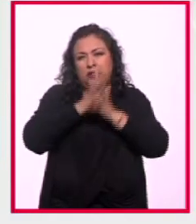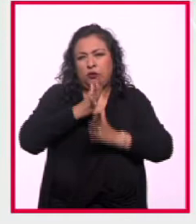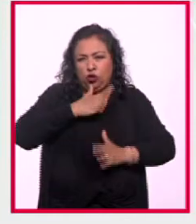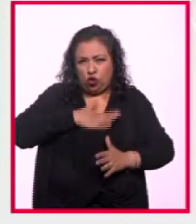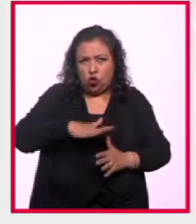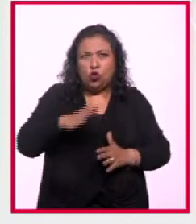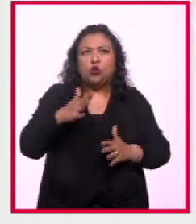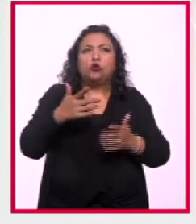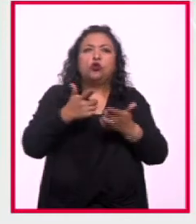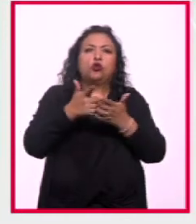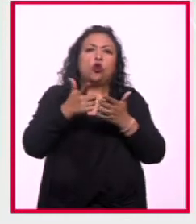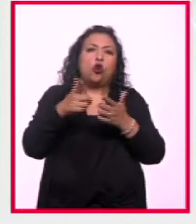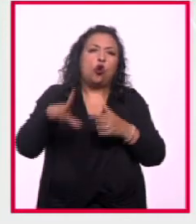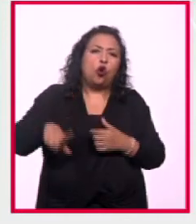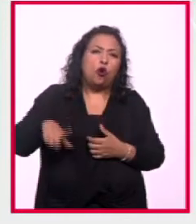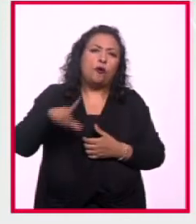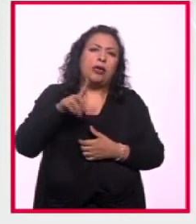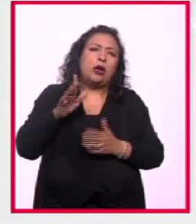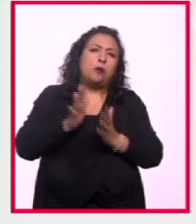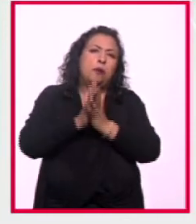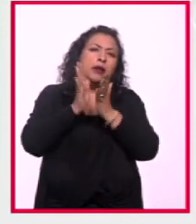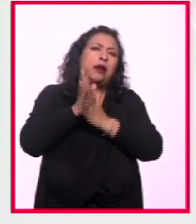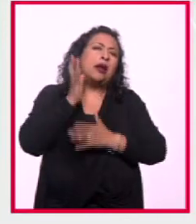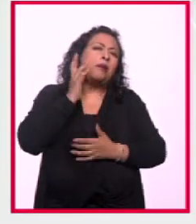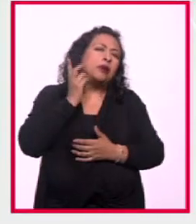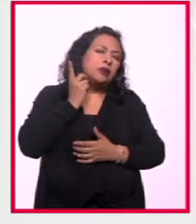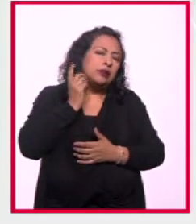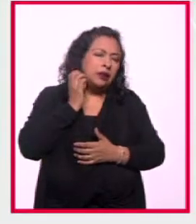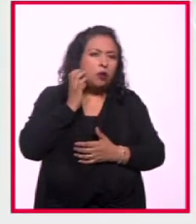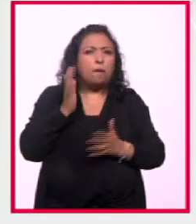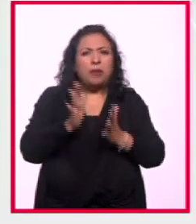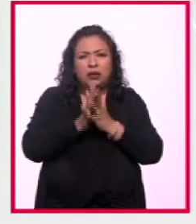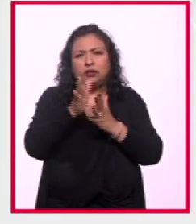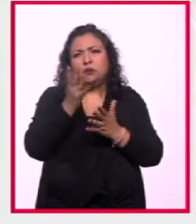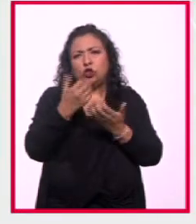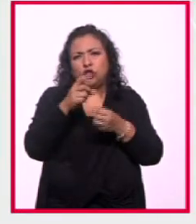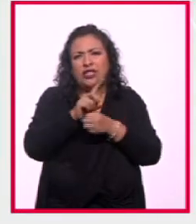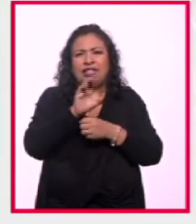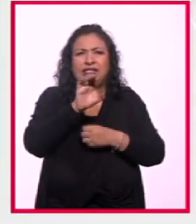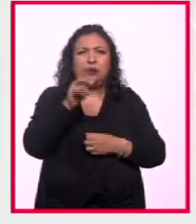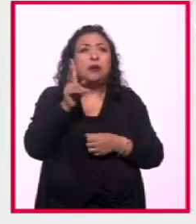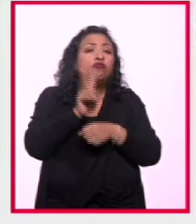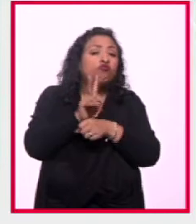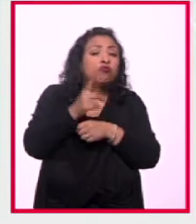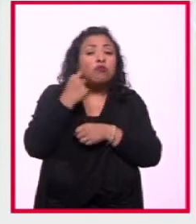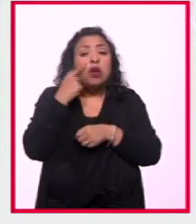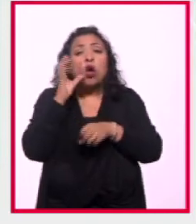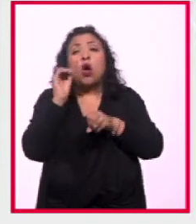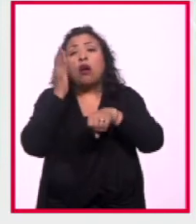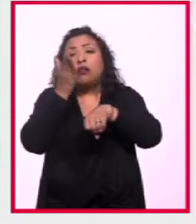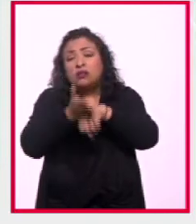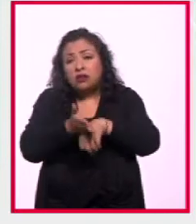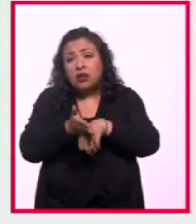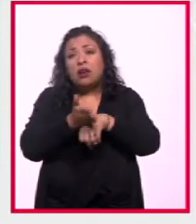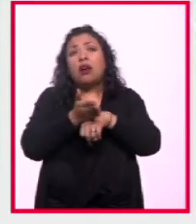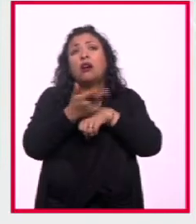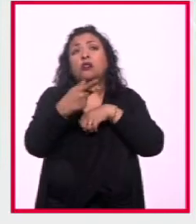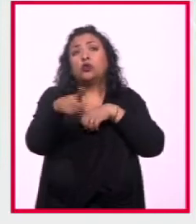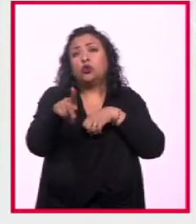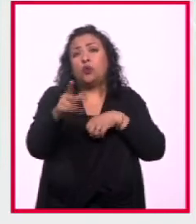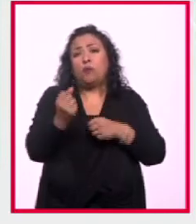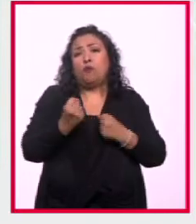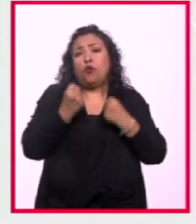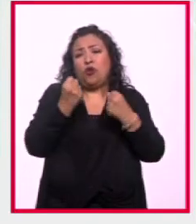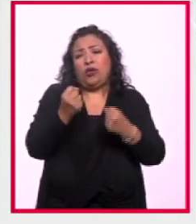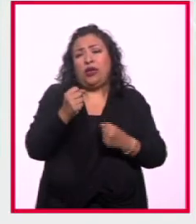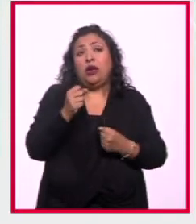gobierno parlamentario de participación de la sociedad civil supervisando vigilando y sancionando el ejercicio del poder